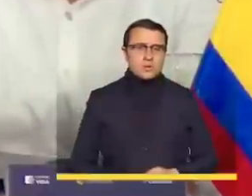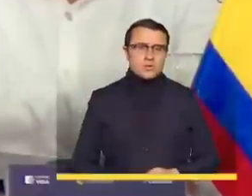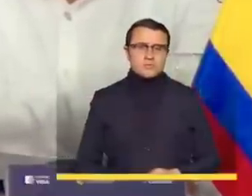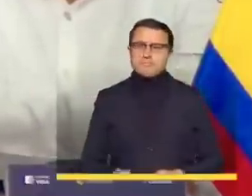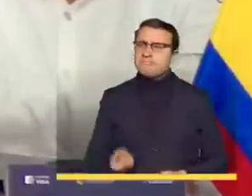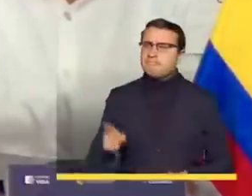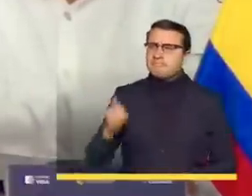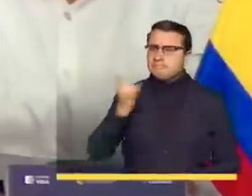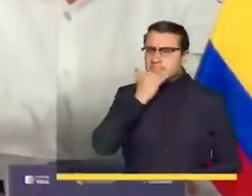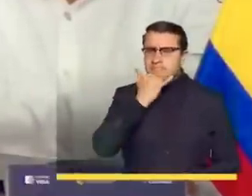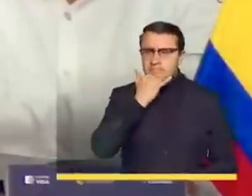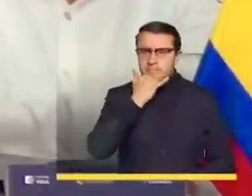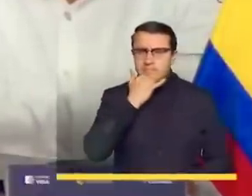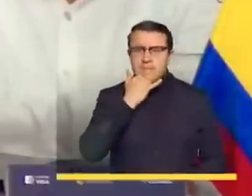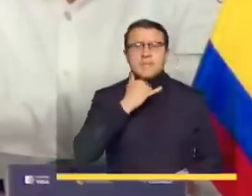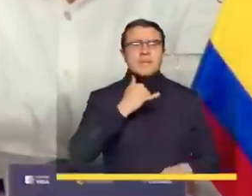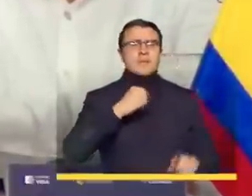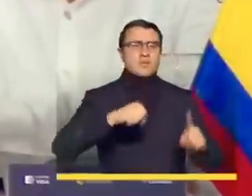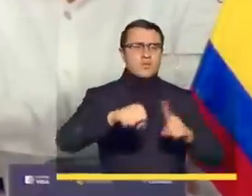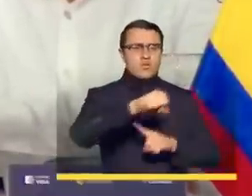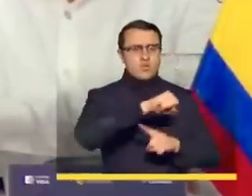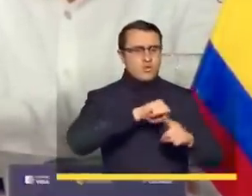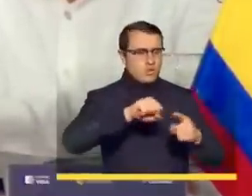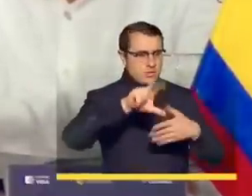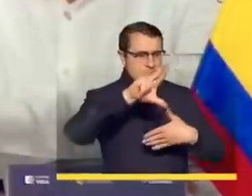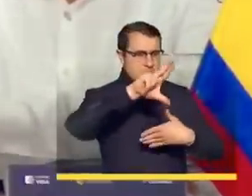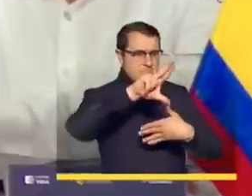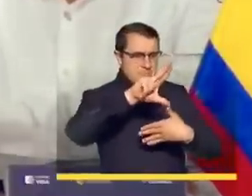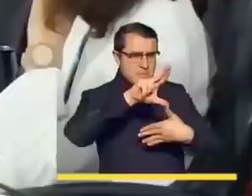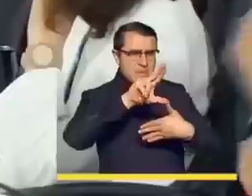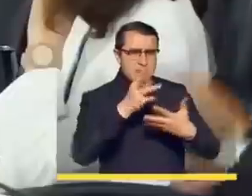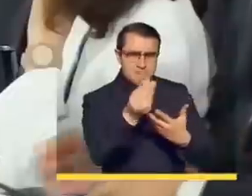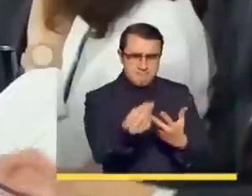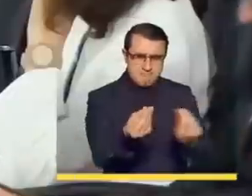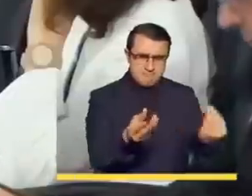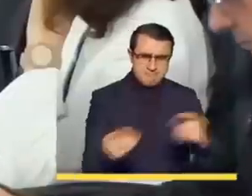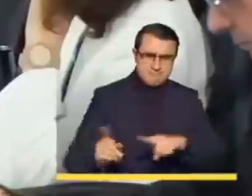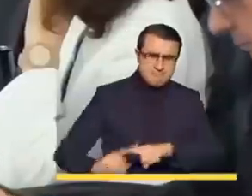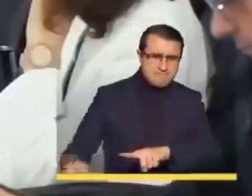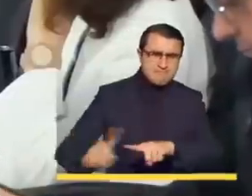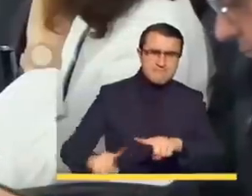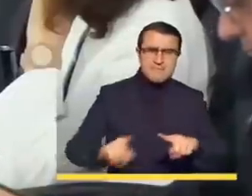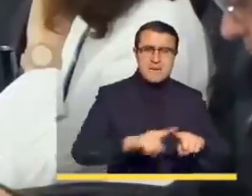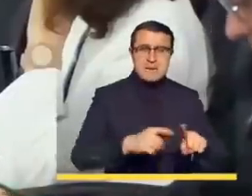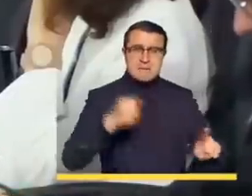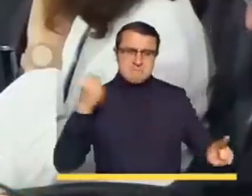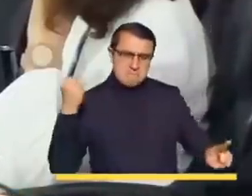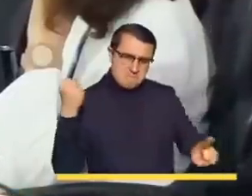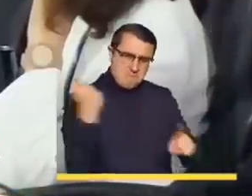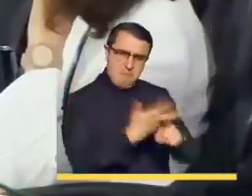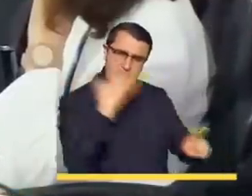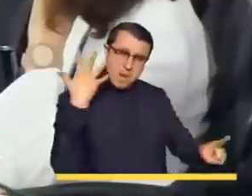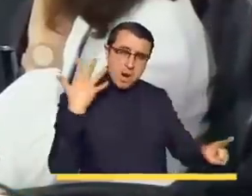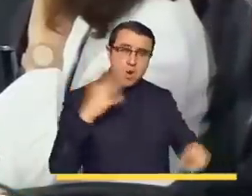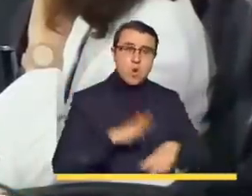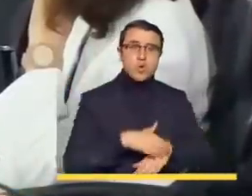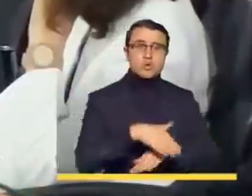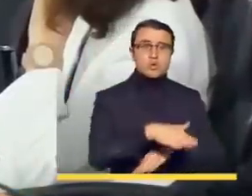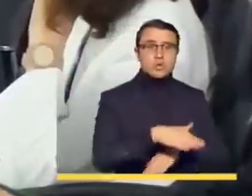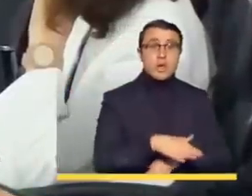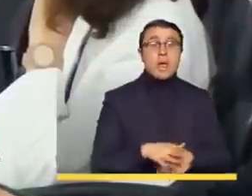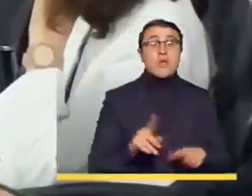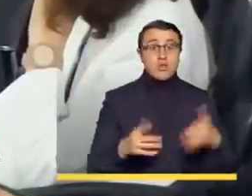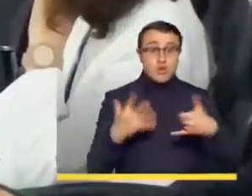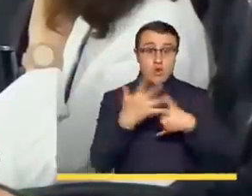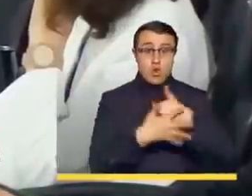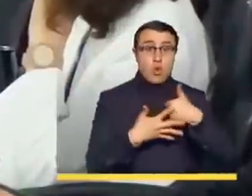ha hecho víctima a todas las sociedades latinoamericanas de sus consecuencias, las mismas que había en Colombia, pero